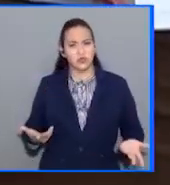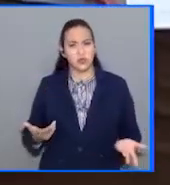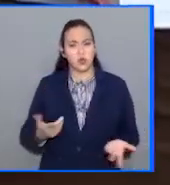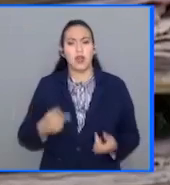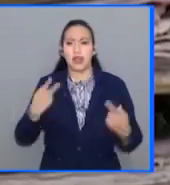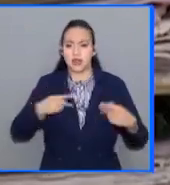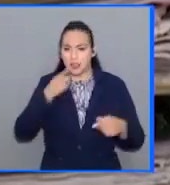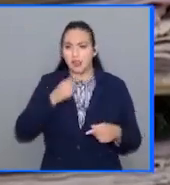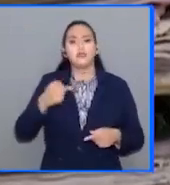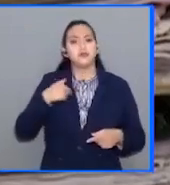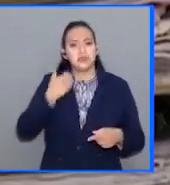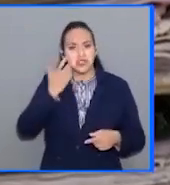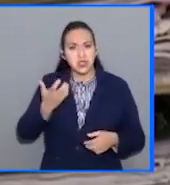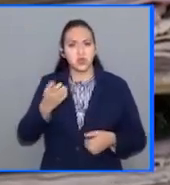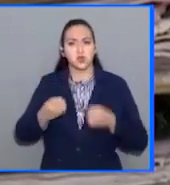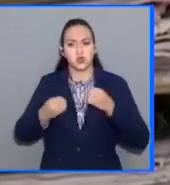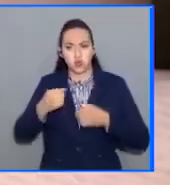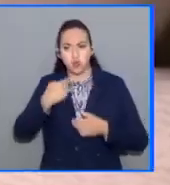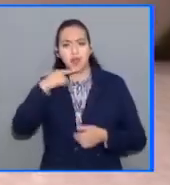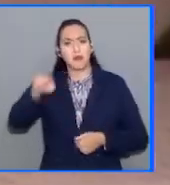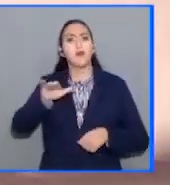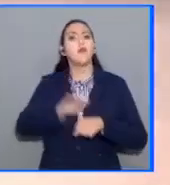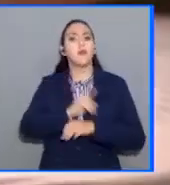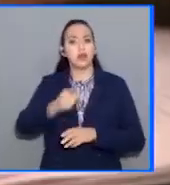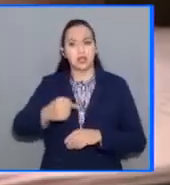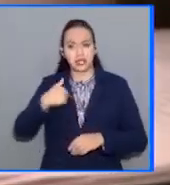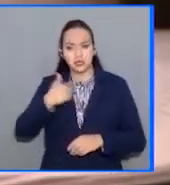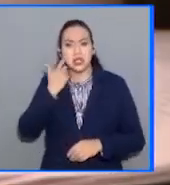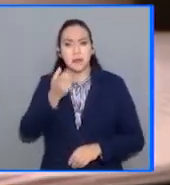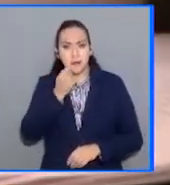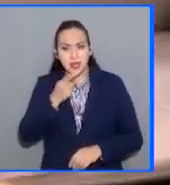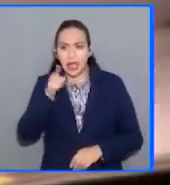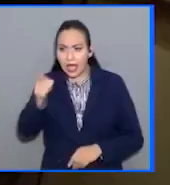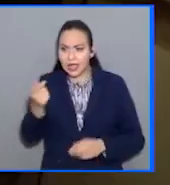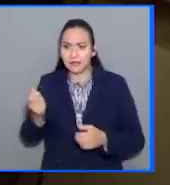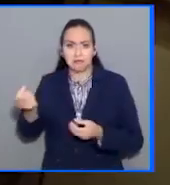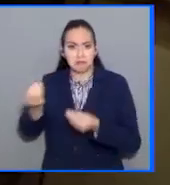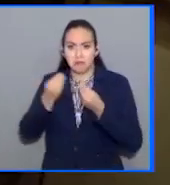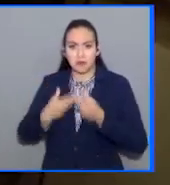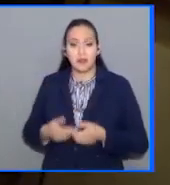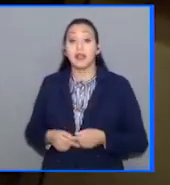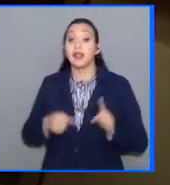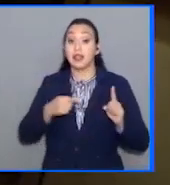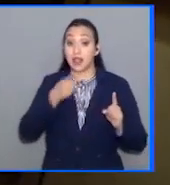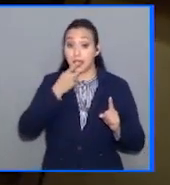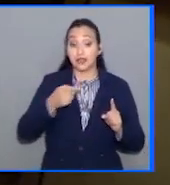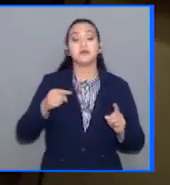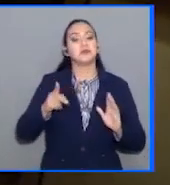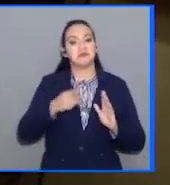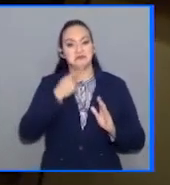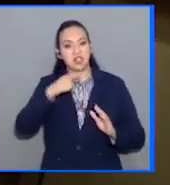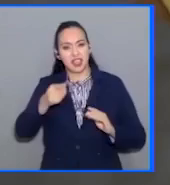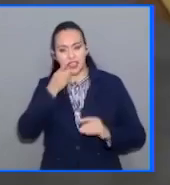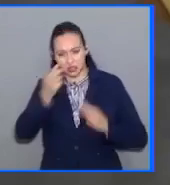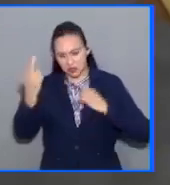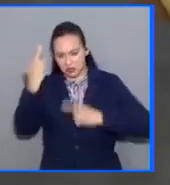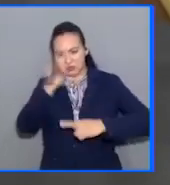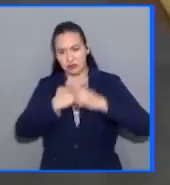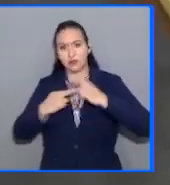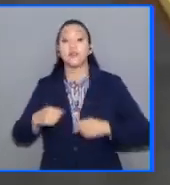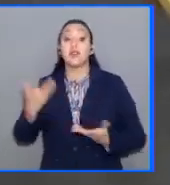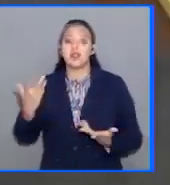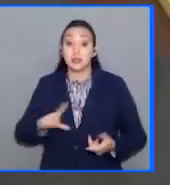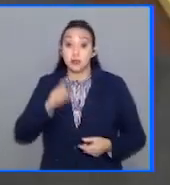de la omisión reclamada. En contra de esta decisión, la persona quejosa interpuso recurso de revisión. El tribunal colegiado revocó